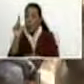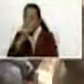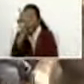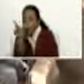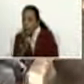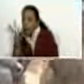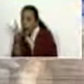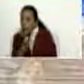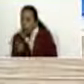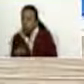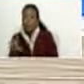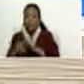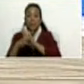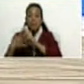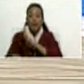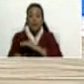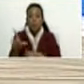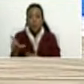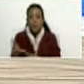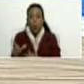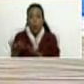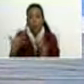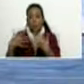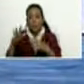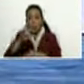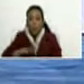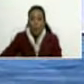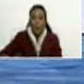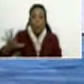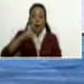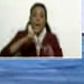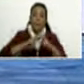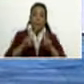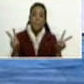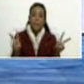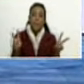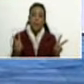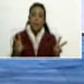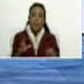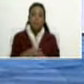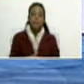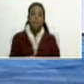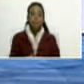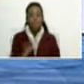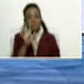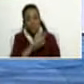en relación a los derechos, a la integridad territorial, a la paz de nuestros países.